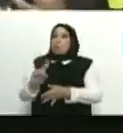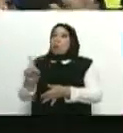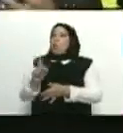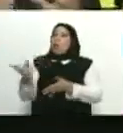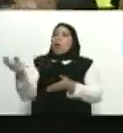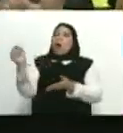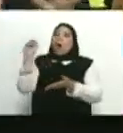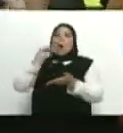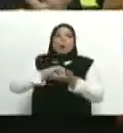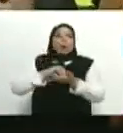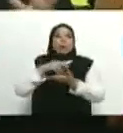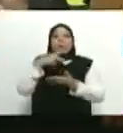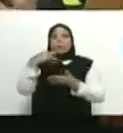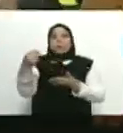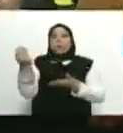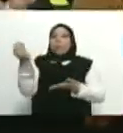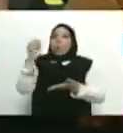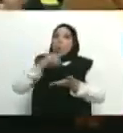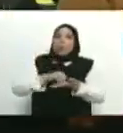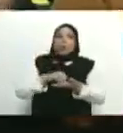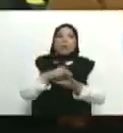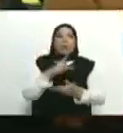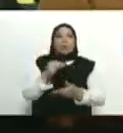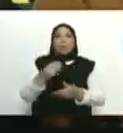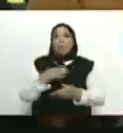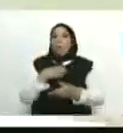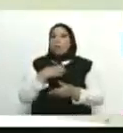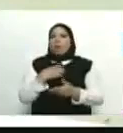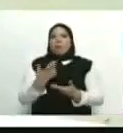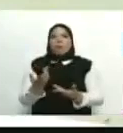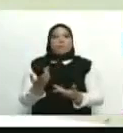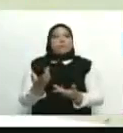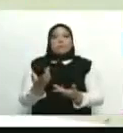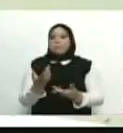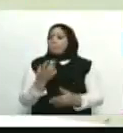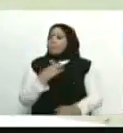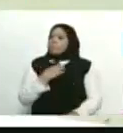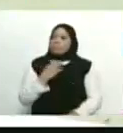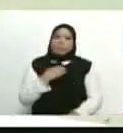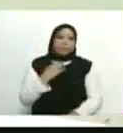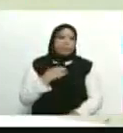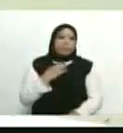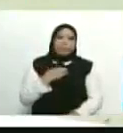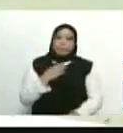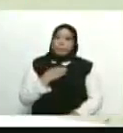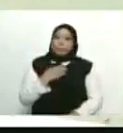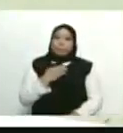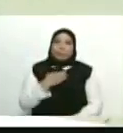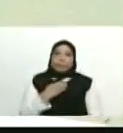pasarán, no volverán, no volverán.